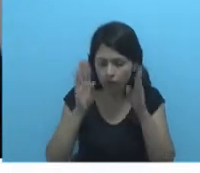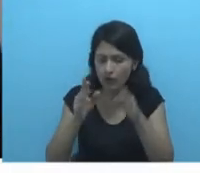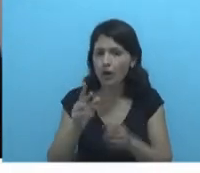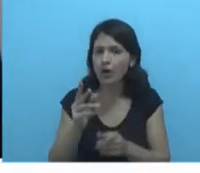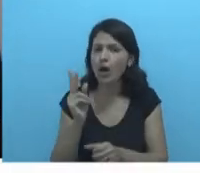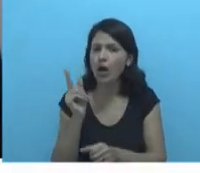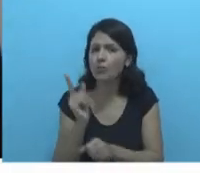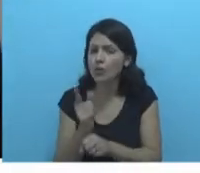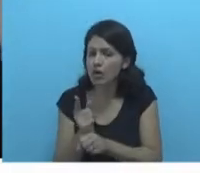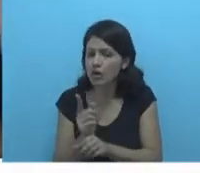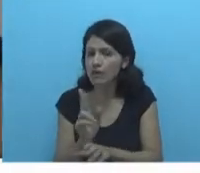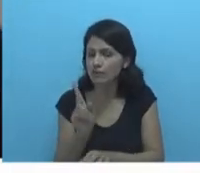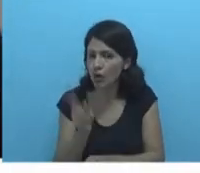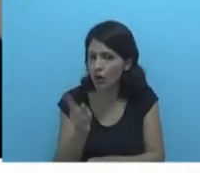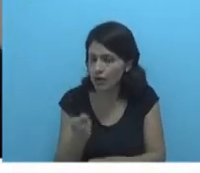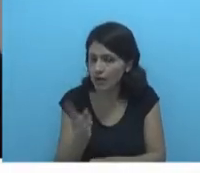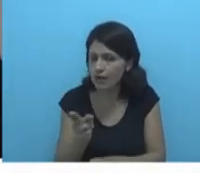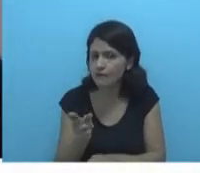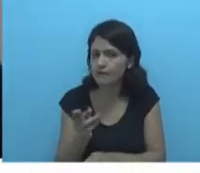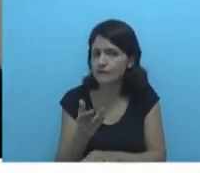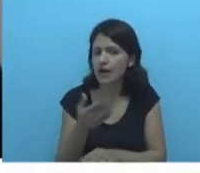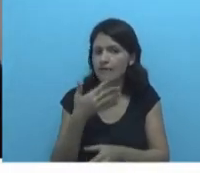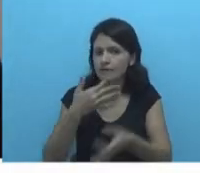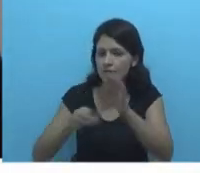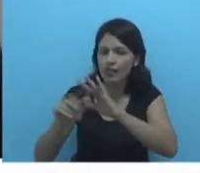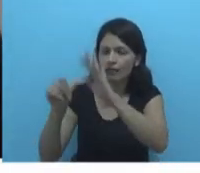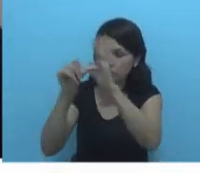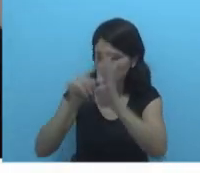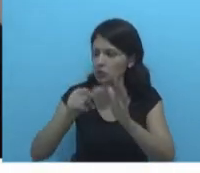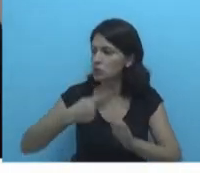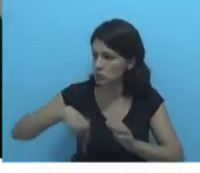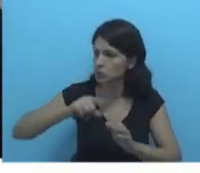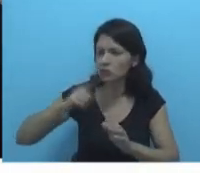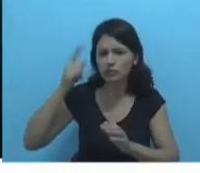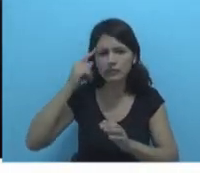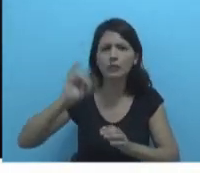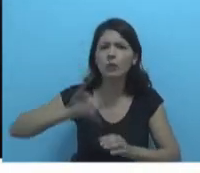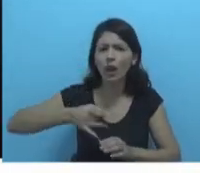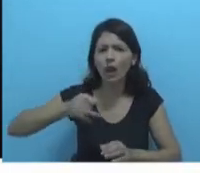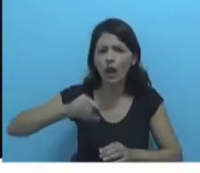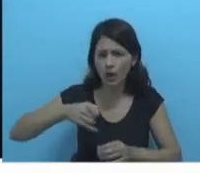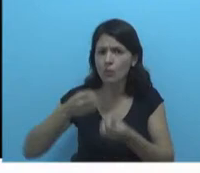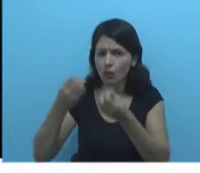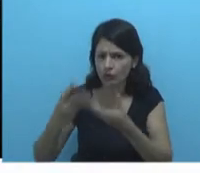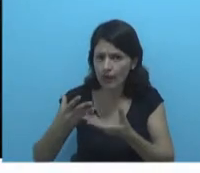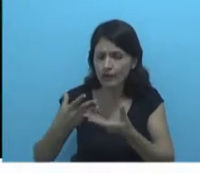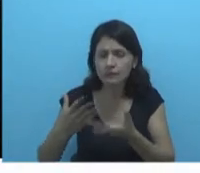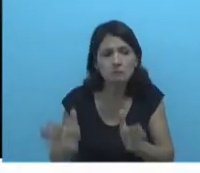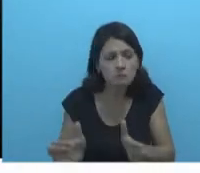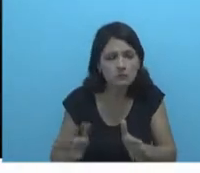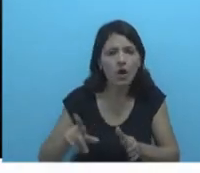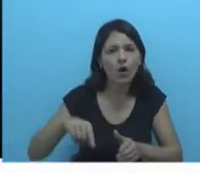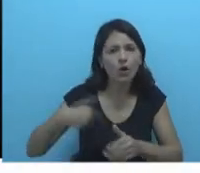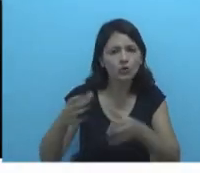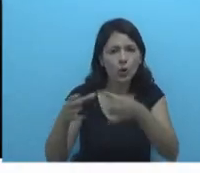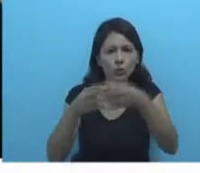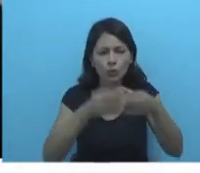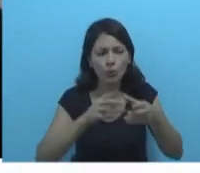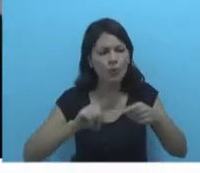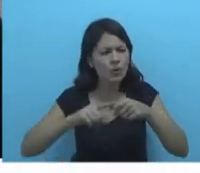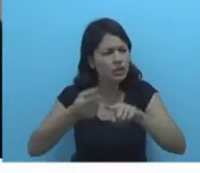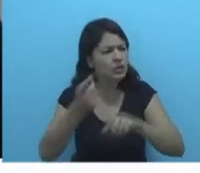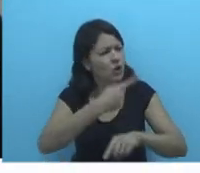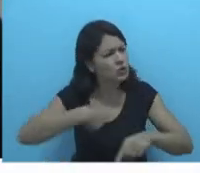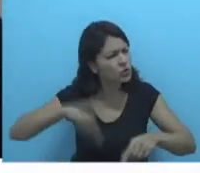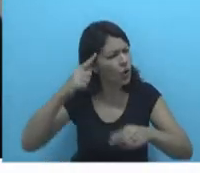las exportaciones por 30 días. Así que nosotros estamos de acuerdo con eso. Lo que nos llama la atención es que los sectores conservadores se pongan todos de